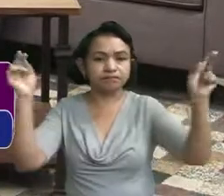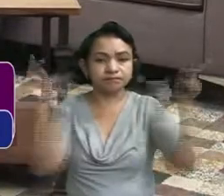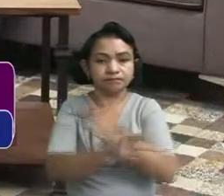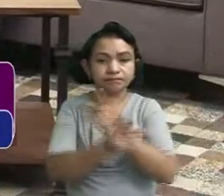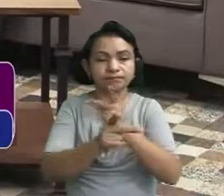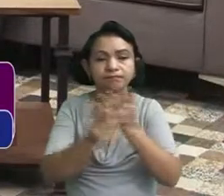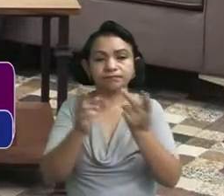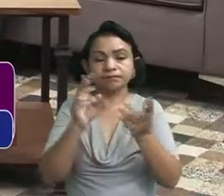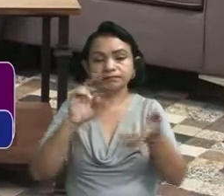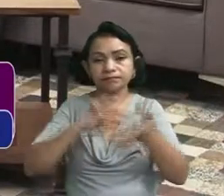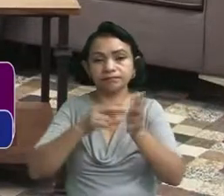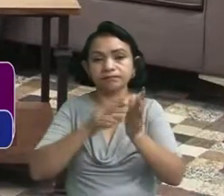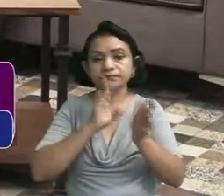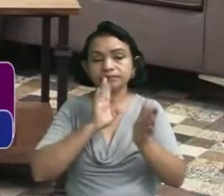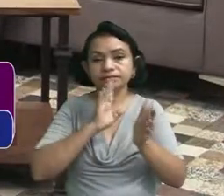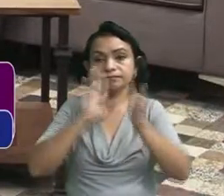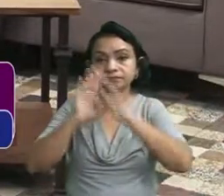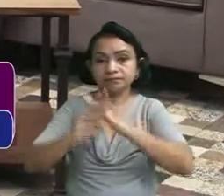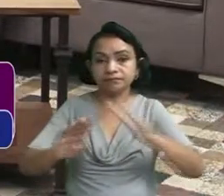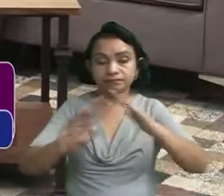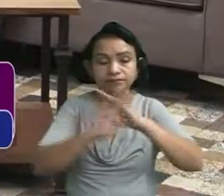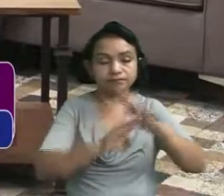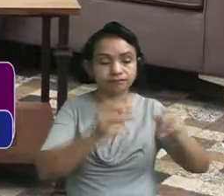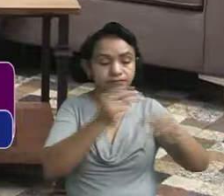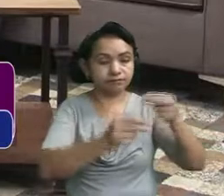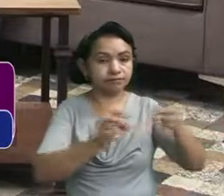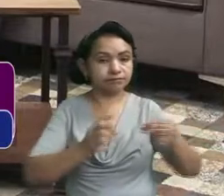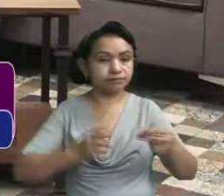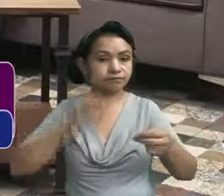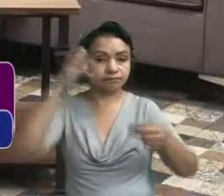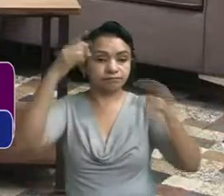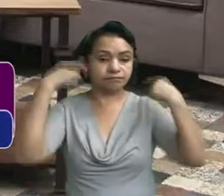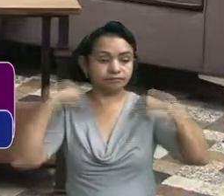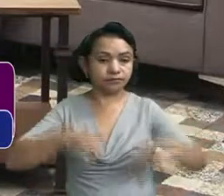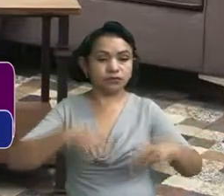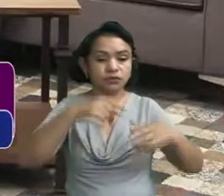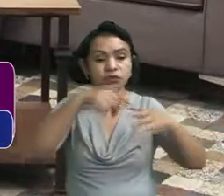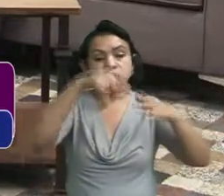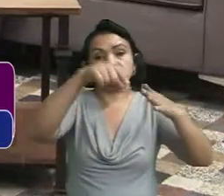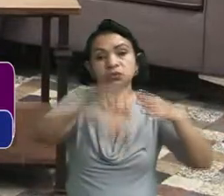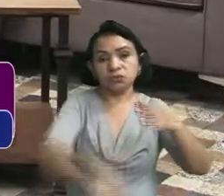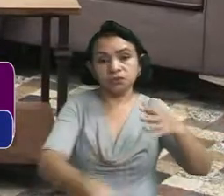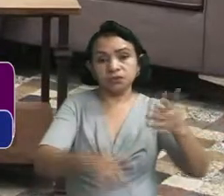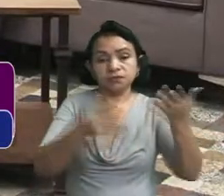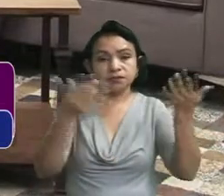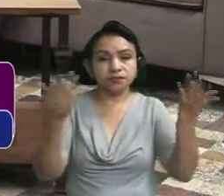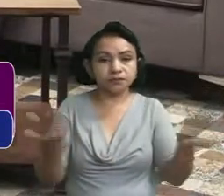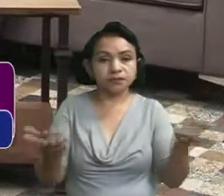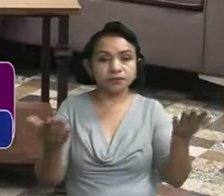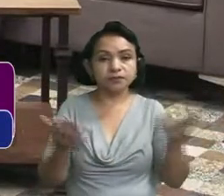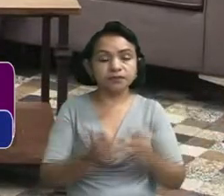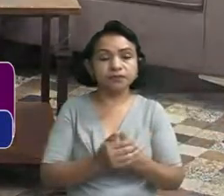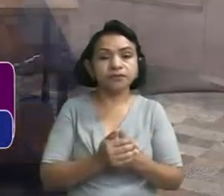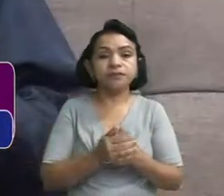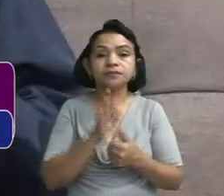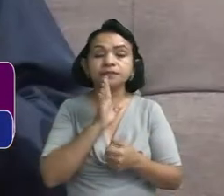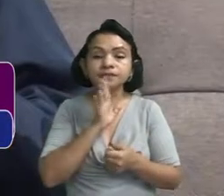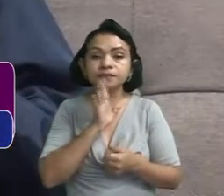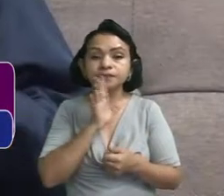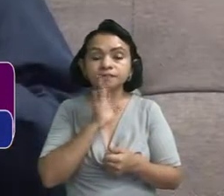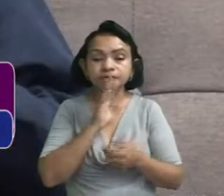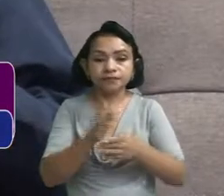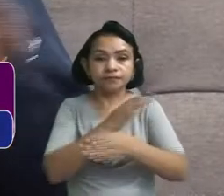podemos hablar de conceptos de paz cuando tenemos esos indicadores de desarrollo humano en la lona prácticamente? Claro, o sea, si nosotros hablamos del periodo